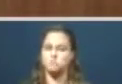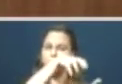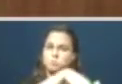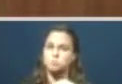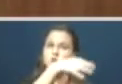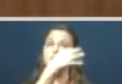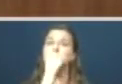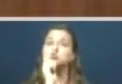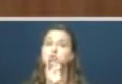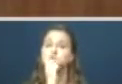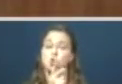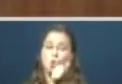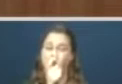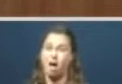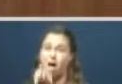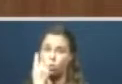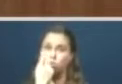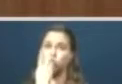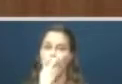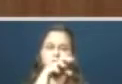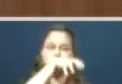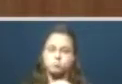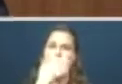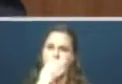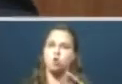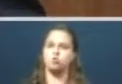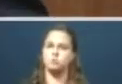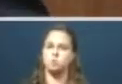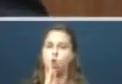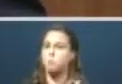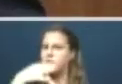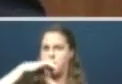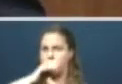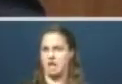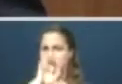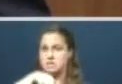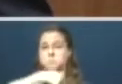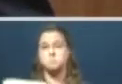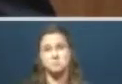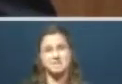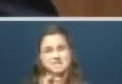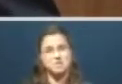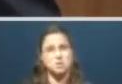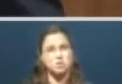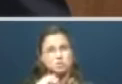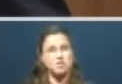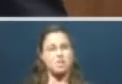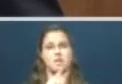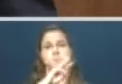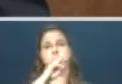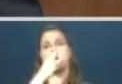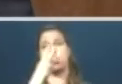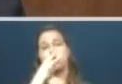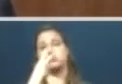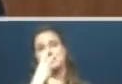solo 4 alumnos en el caso de los servicios sociales éstos despliegan en el medio rural las dos terceras partes de los centros